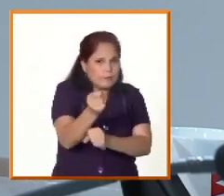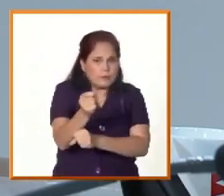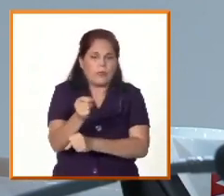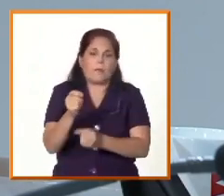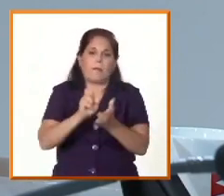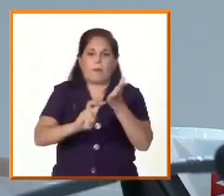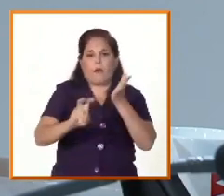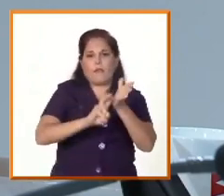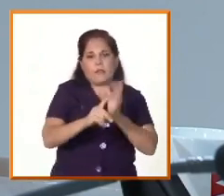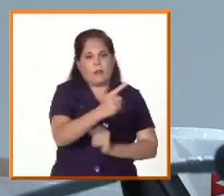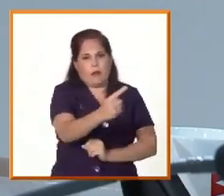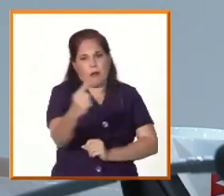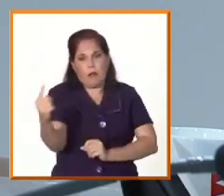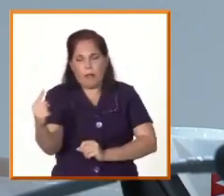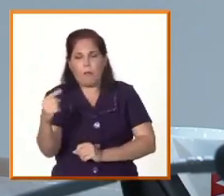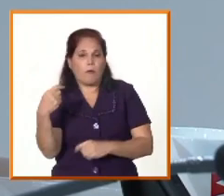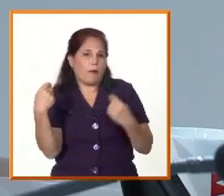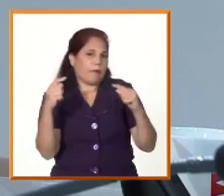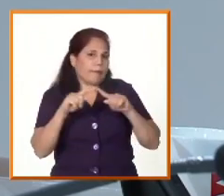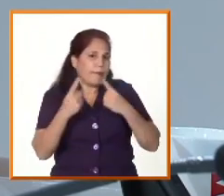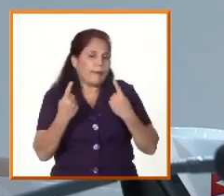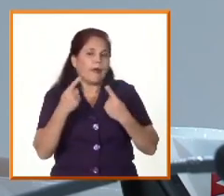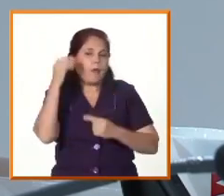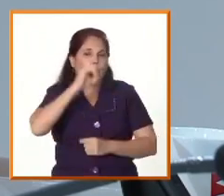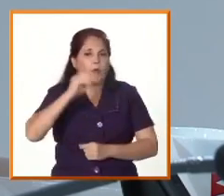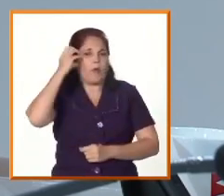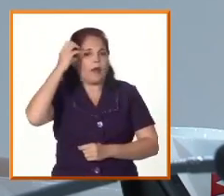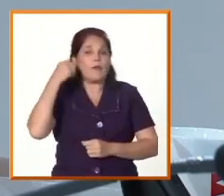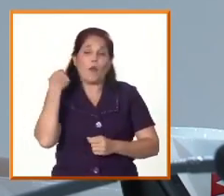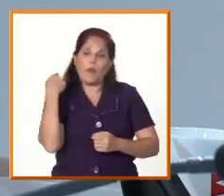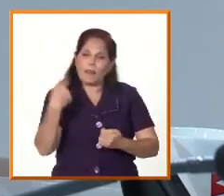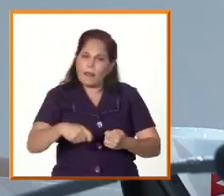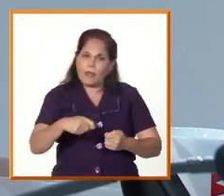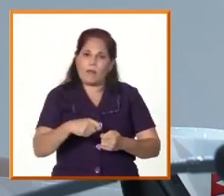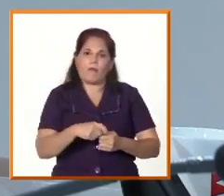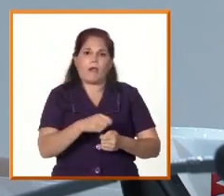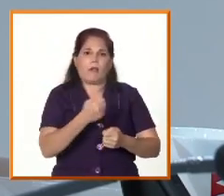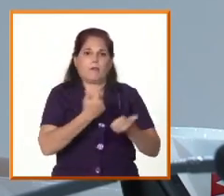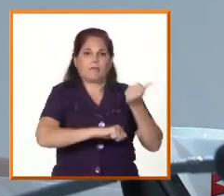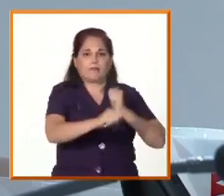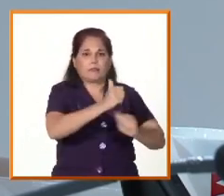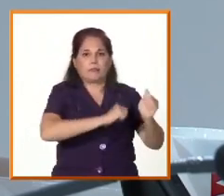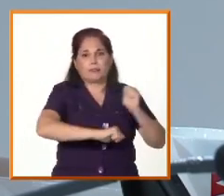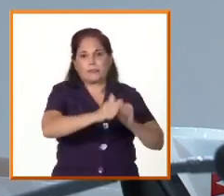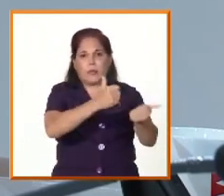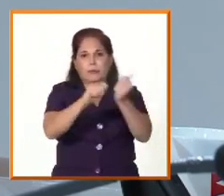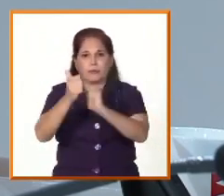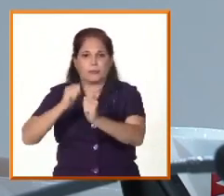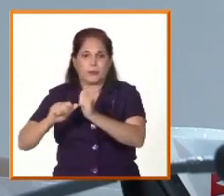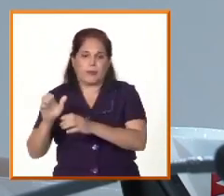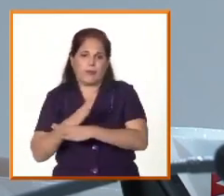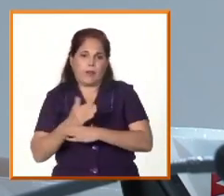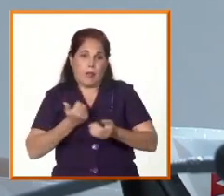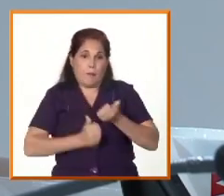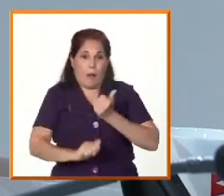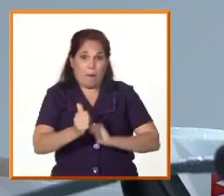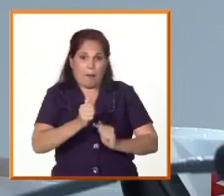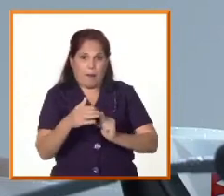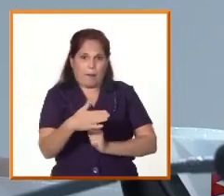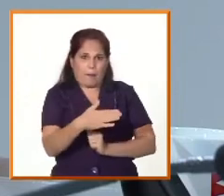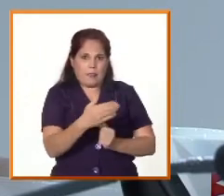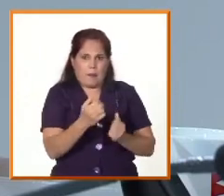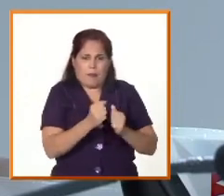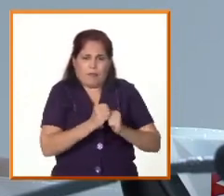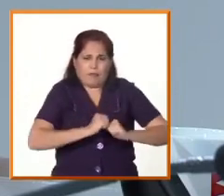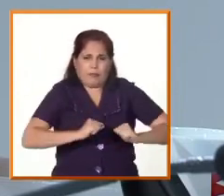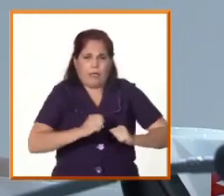que se hace conjugar con los organismos en cada uno de los territorios mencionar además que también en